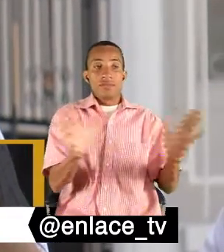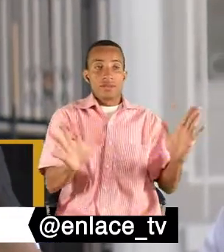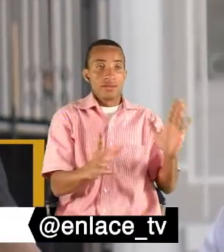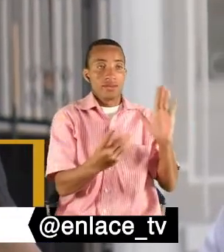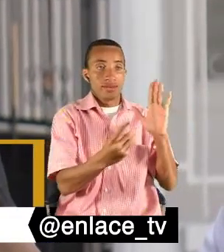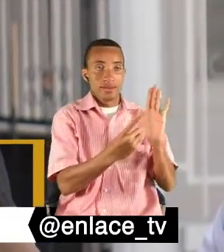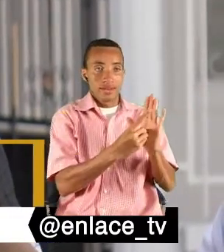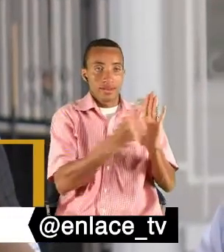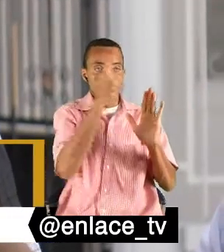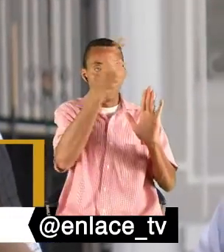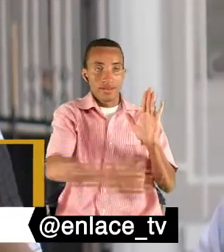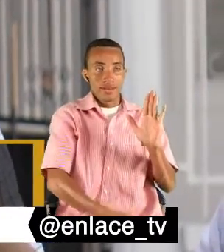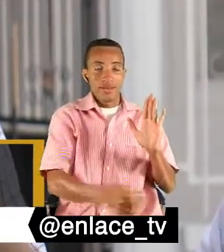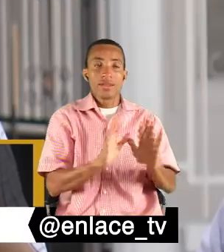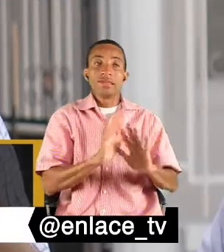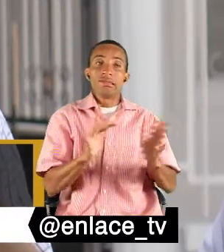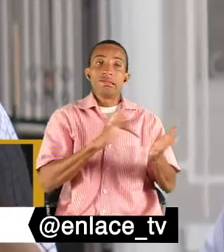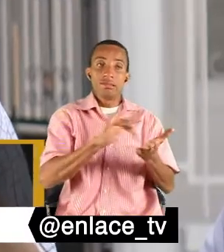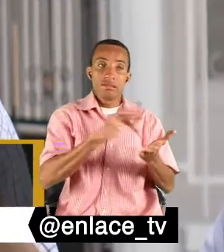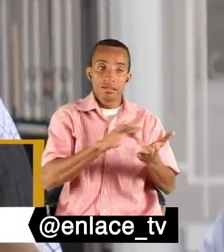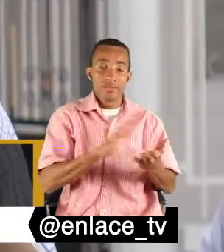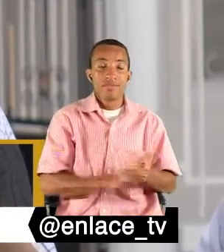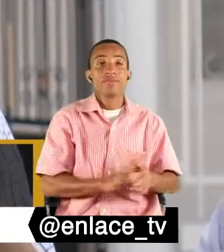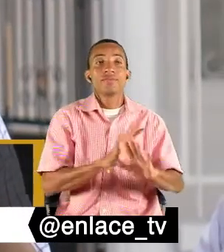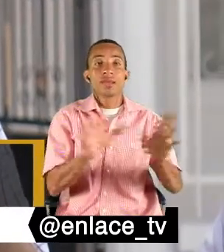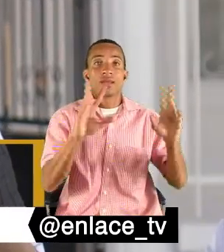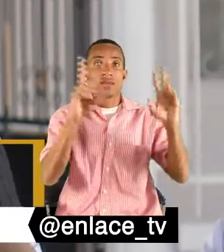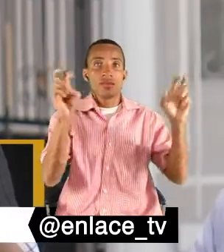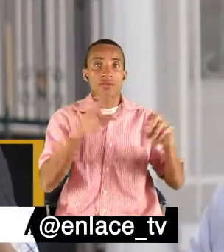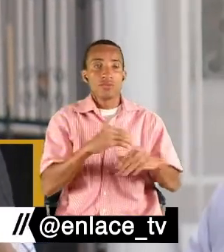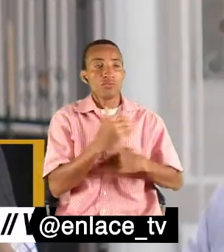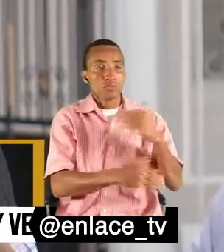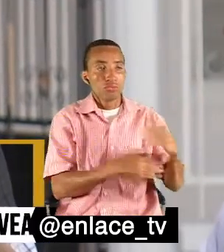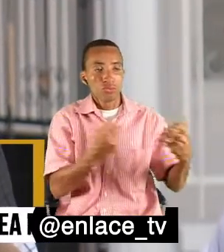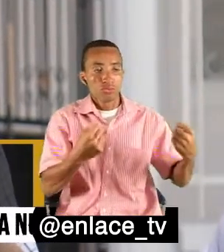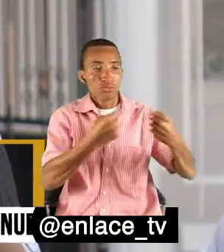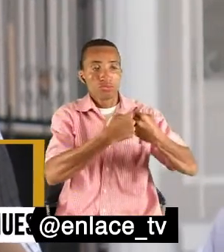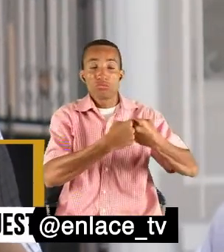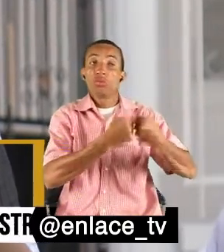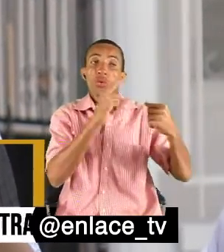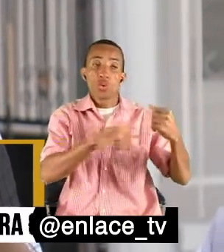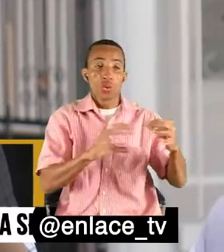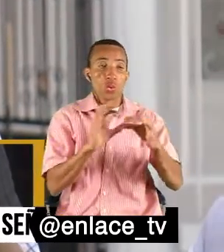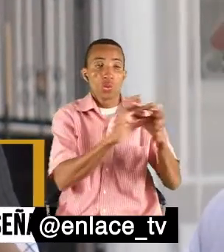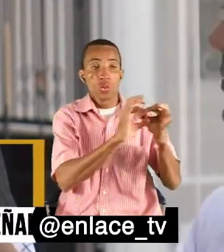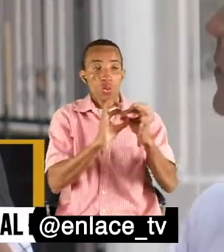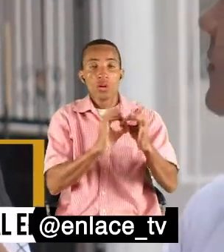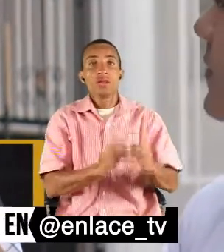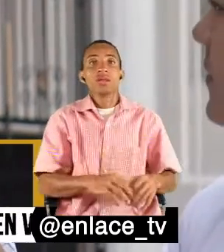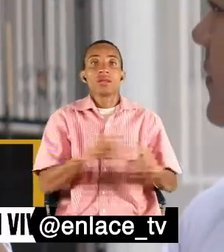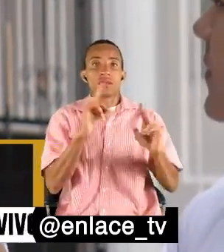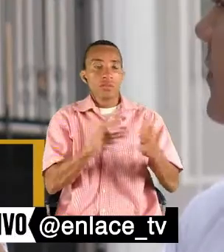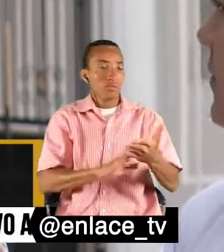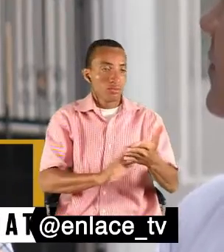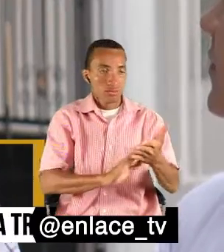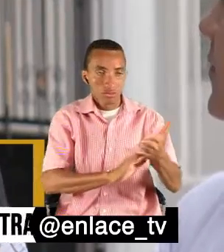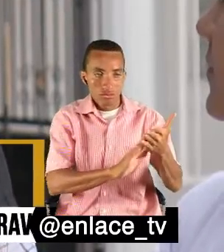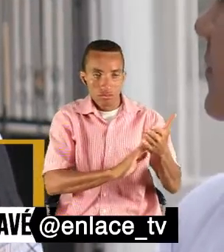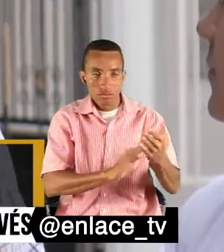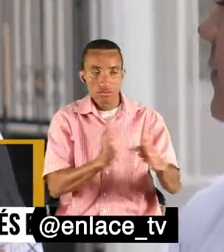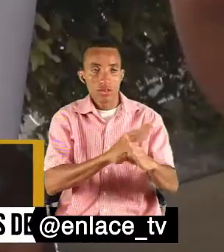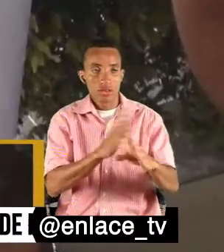también corroboraron efectivamente ese tema. Se viene trabajando de la mano, eso nos tiene muy contentos porque es la forma de resolver el problema. Barranca